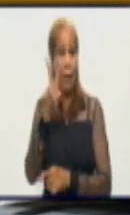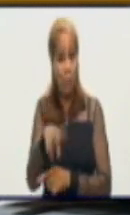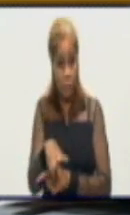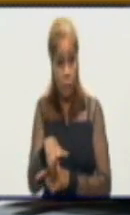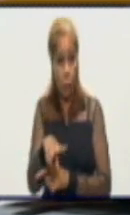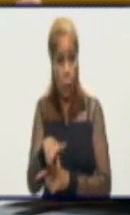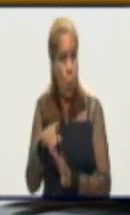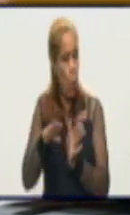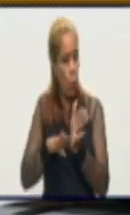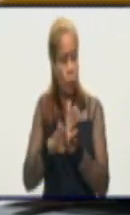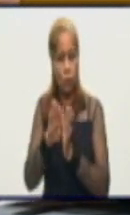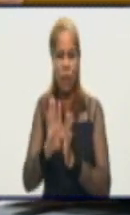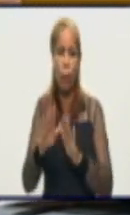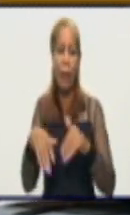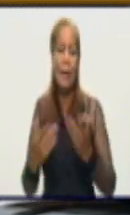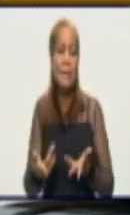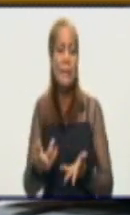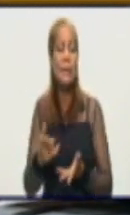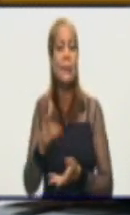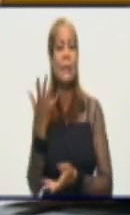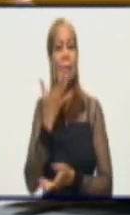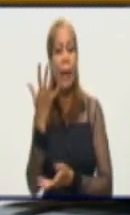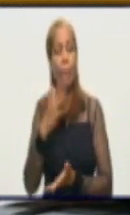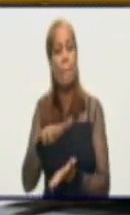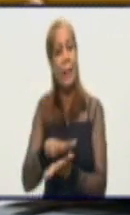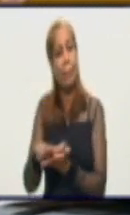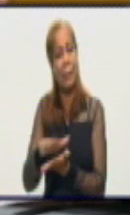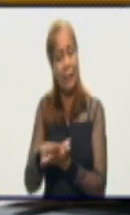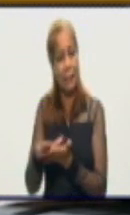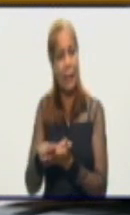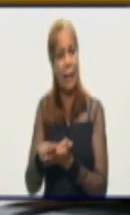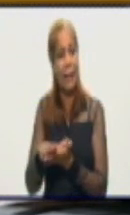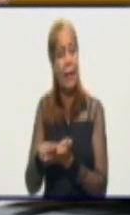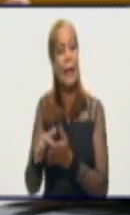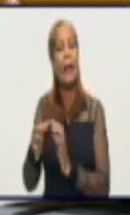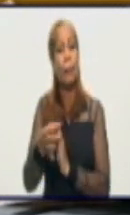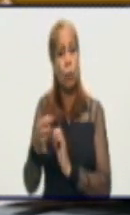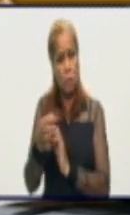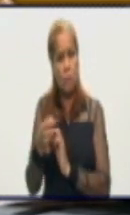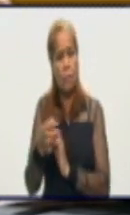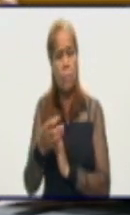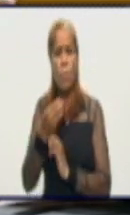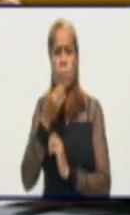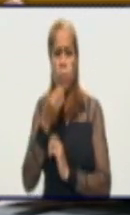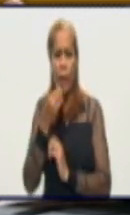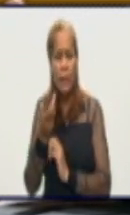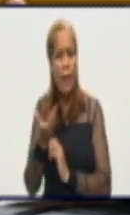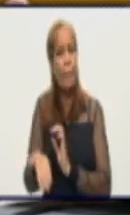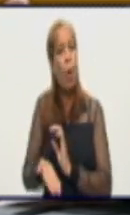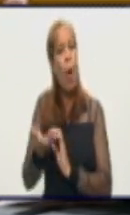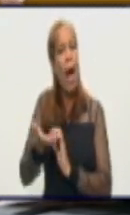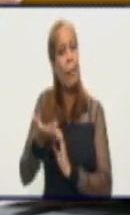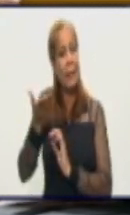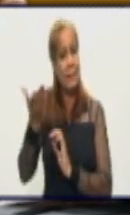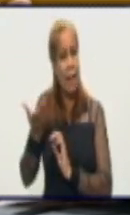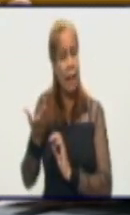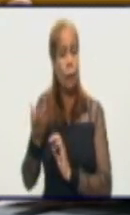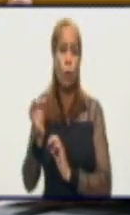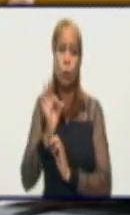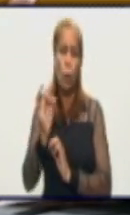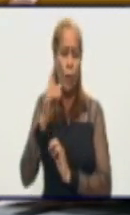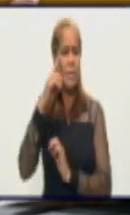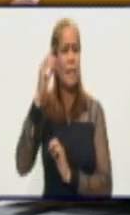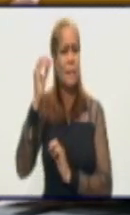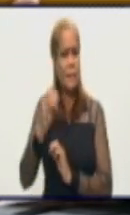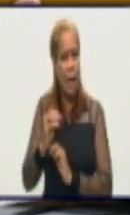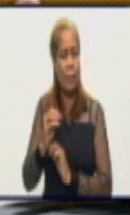mismo, es que se permite que un municipio pueda decir avanzo, retrocedo, todavía estoy estancado, todavía tengo